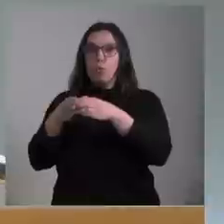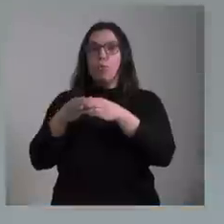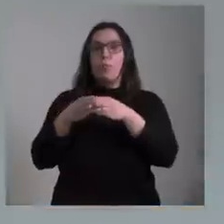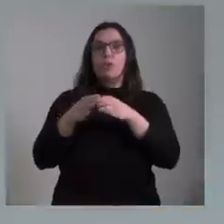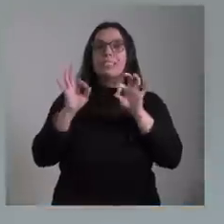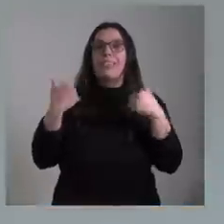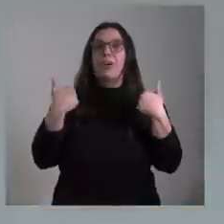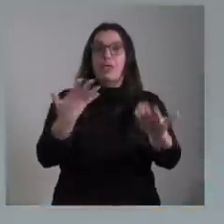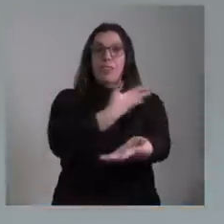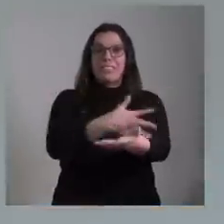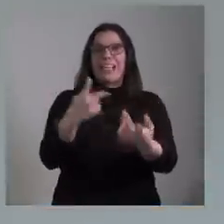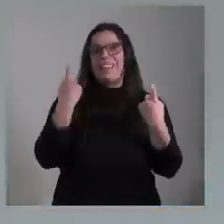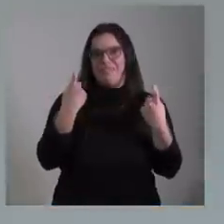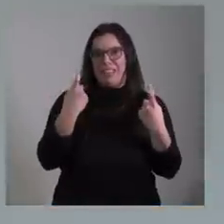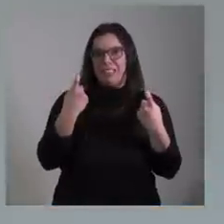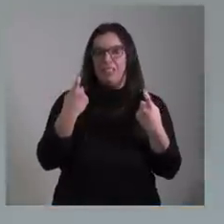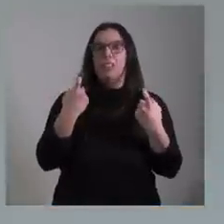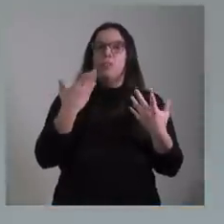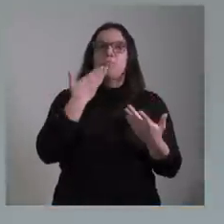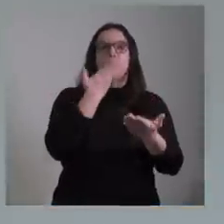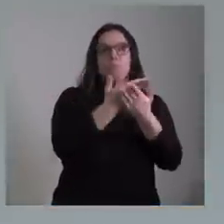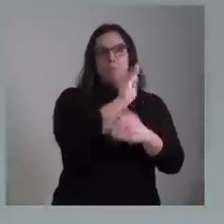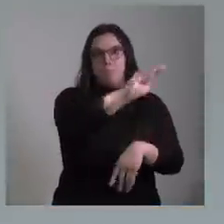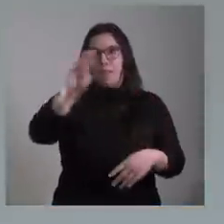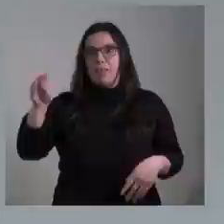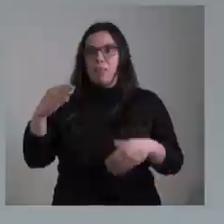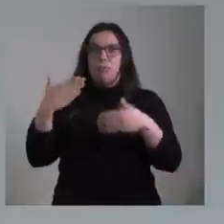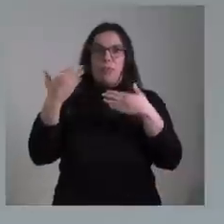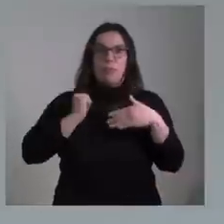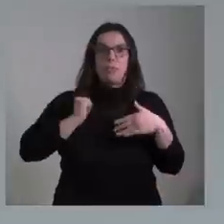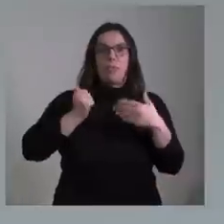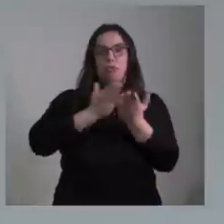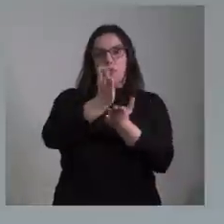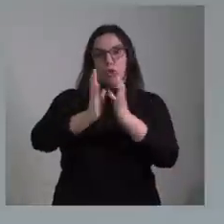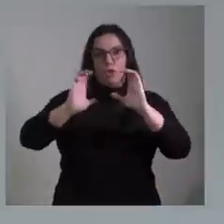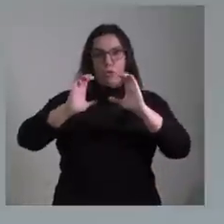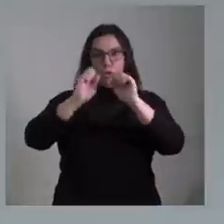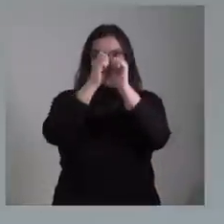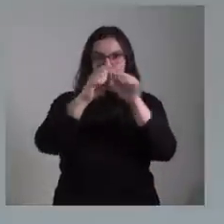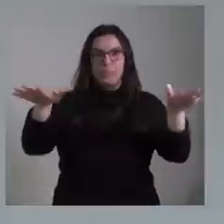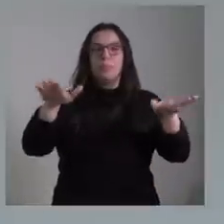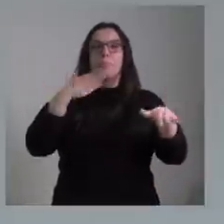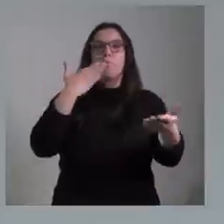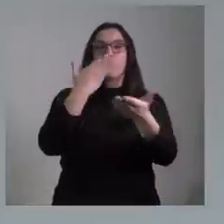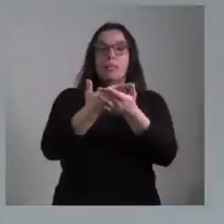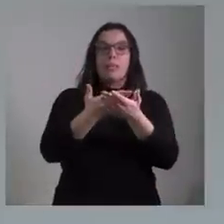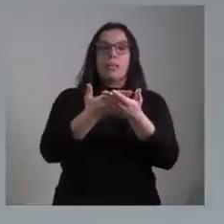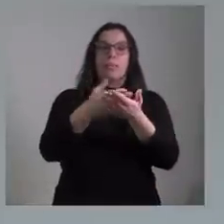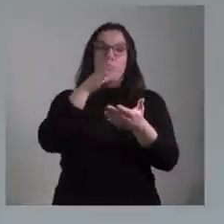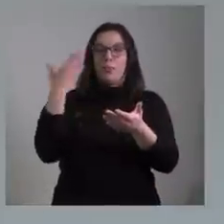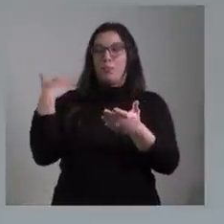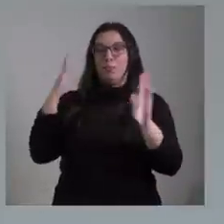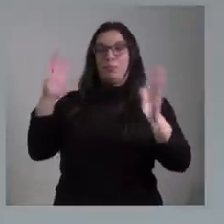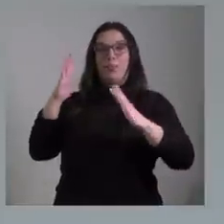donación de sangre y por tanto hacemos un llamamiento a través de los medios de comunicación a través de ustedes que como consecuencia del periodo